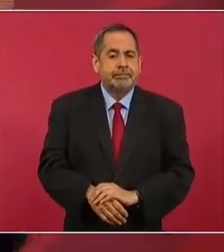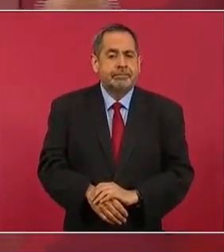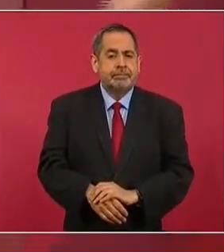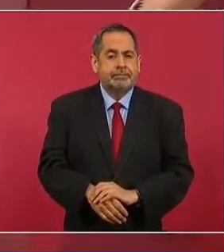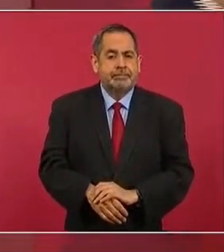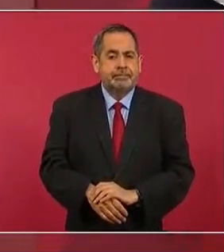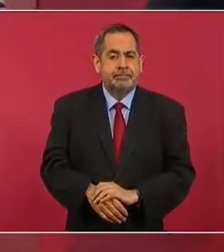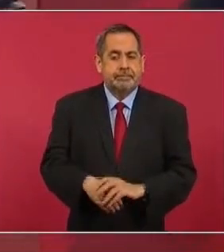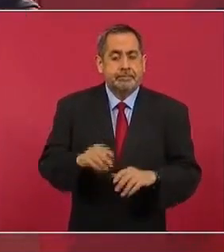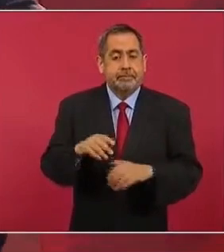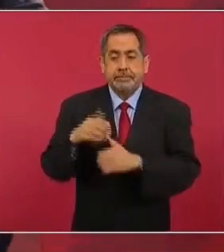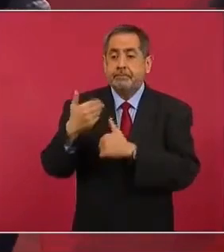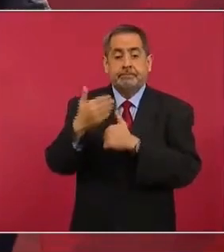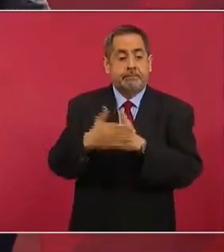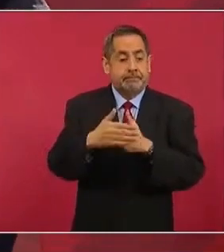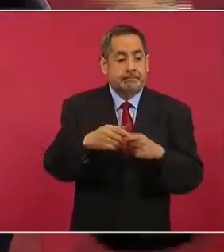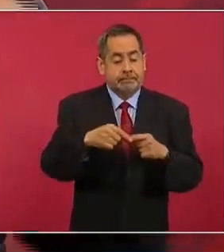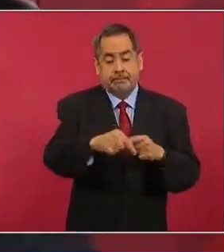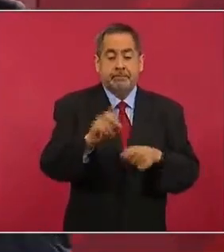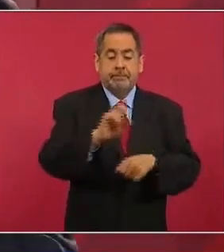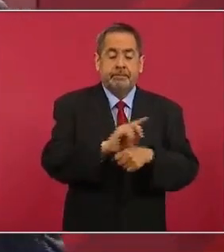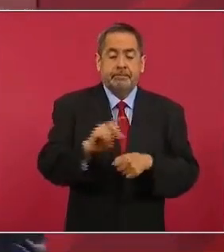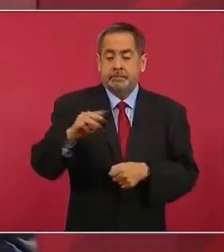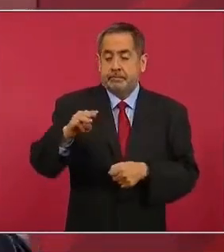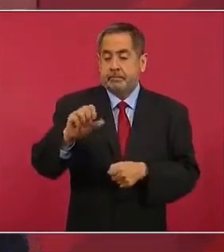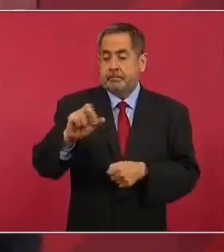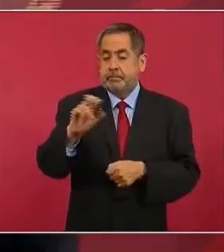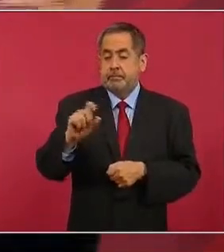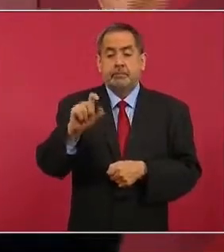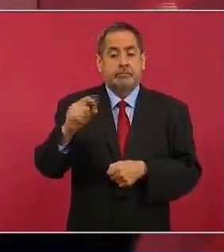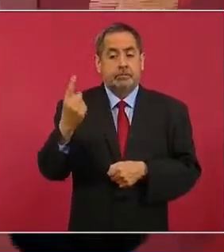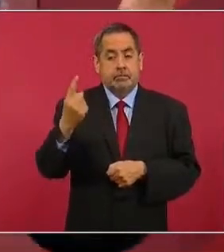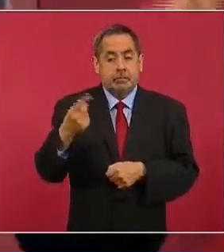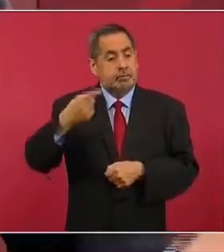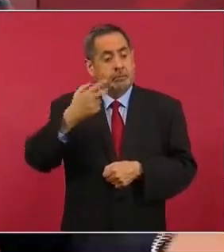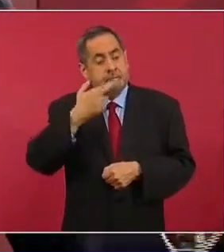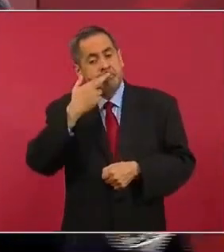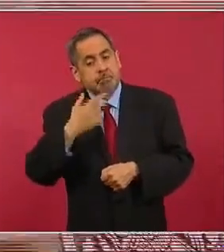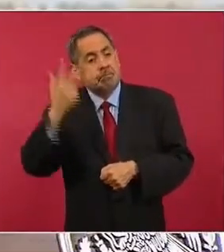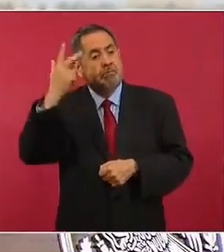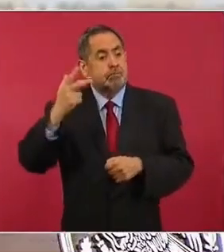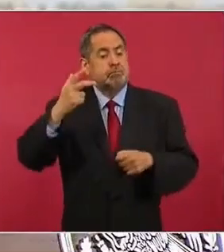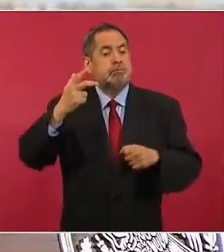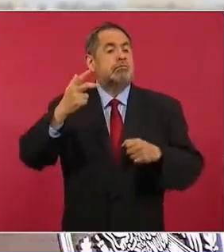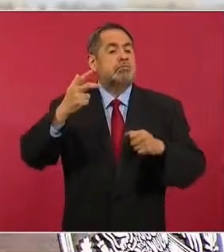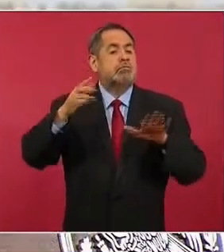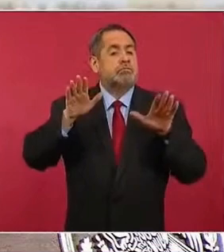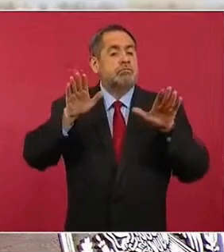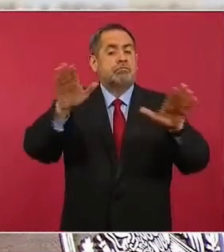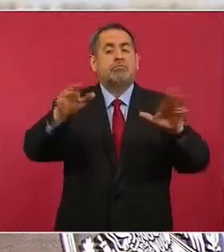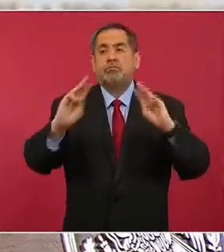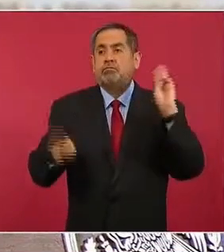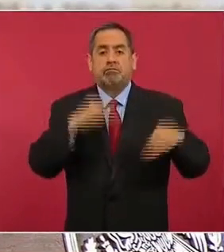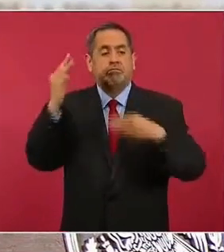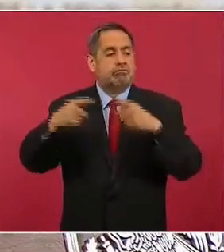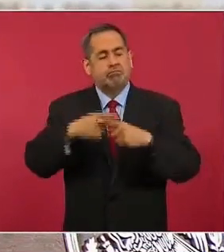Y ya vamos a inaugurar el 21 de marzo uno de los mejores aeropuertos del mundo,